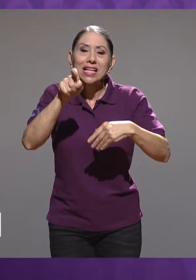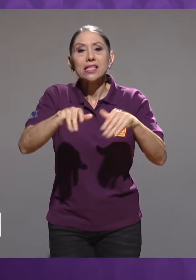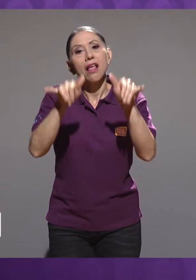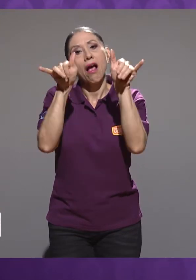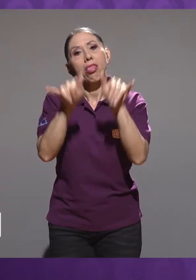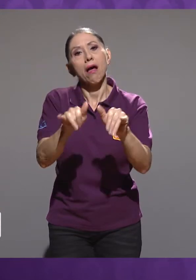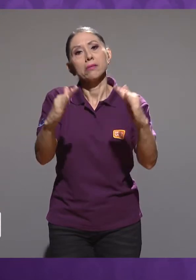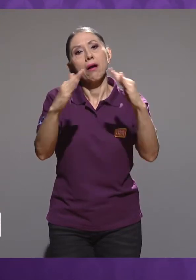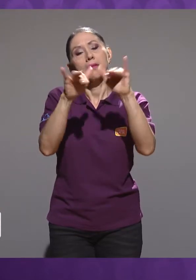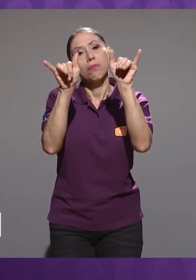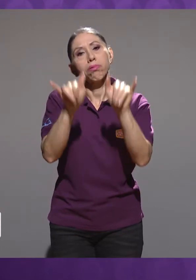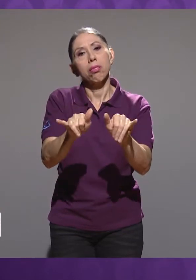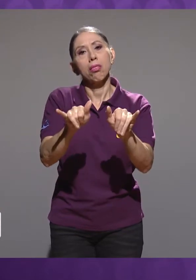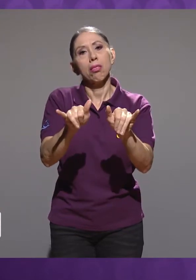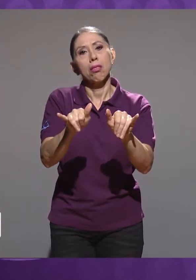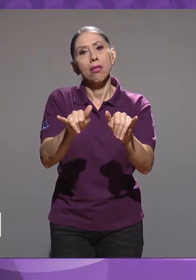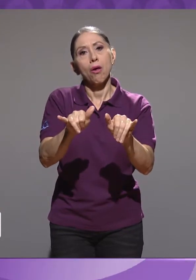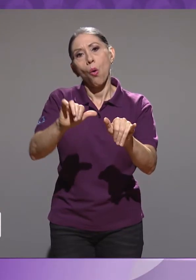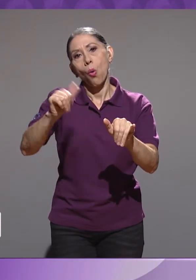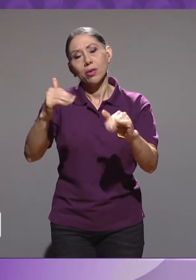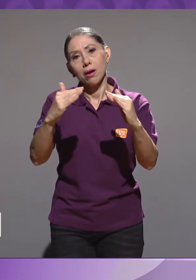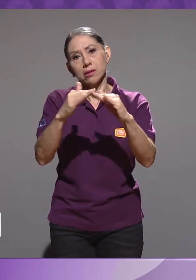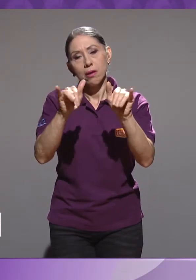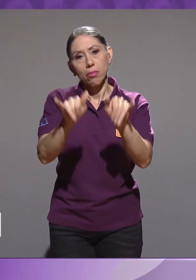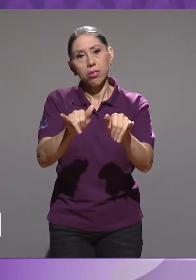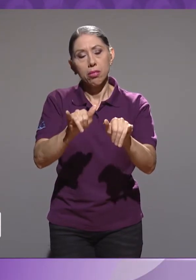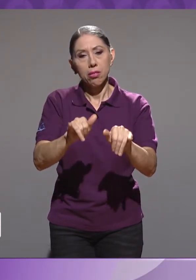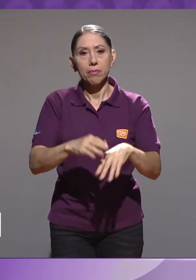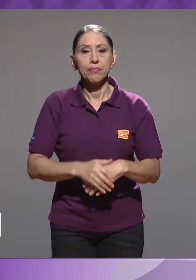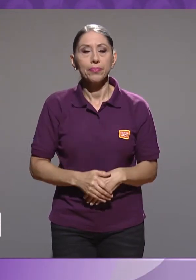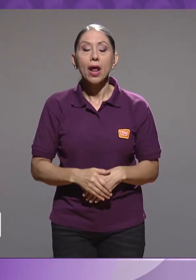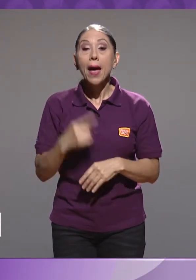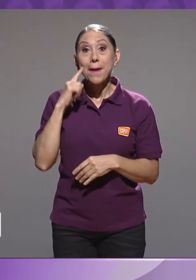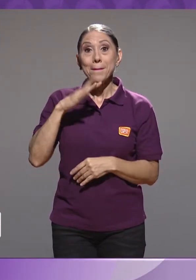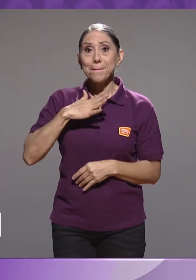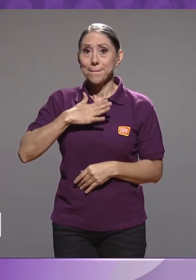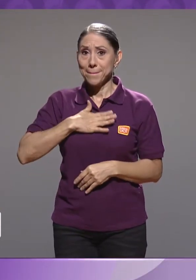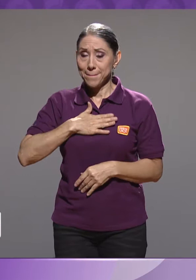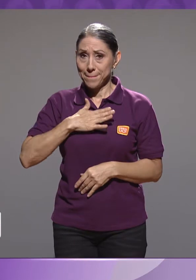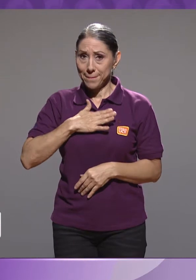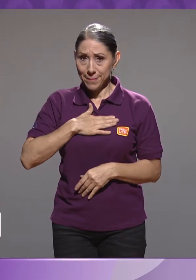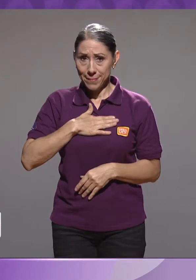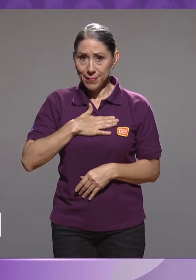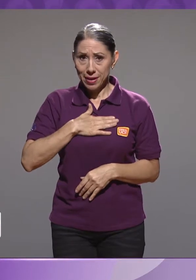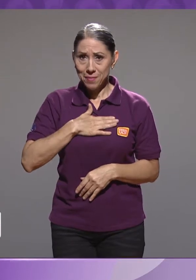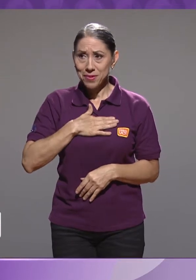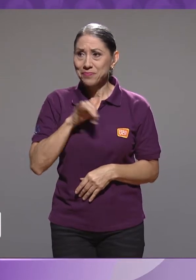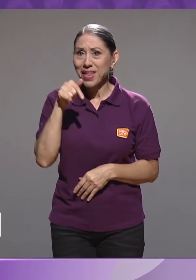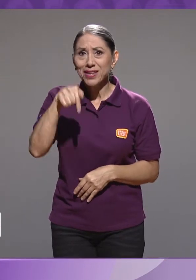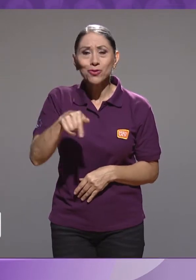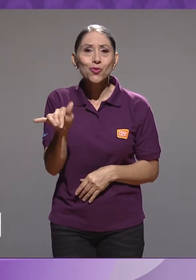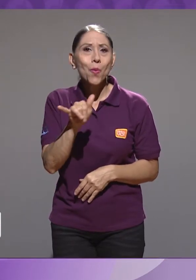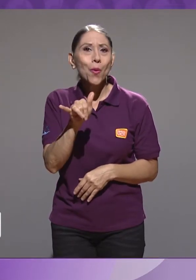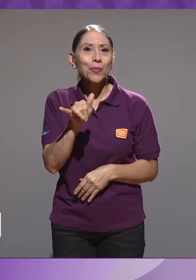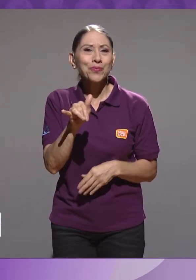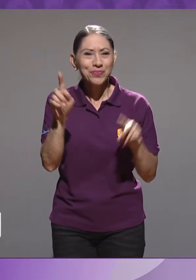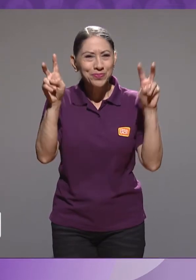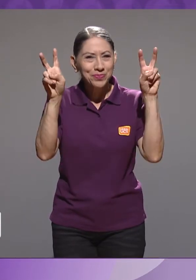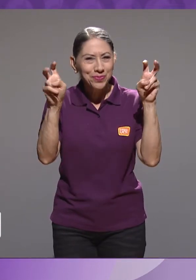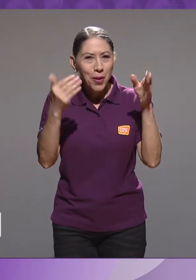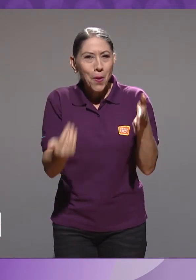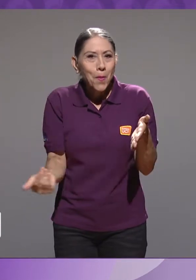larga estancia. Bueno, para mí ha sido volver a